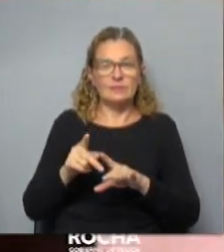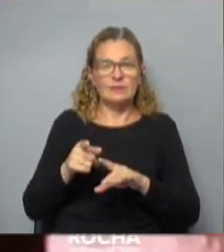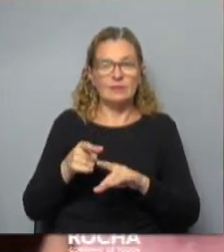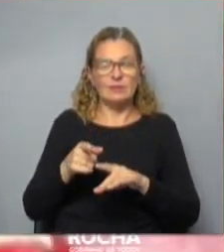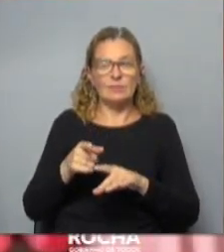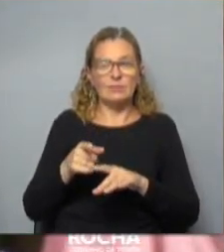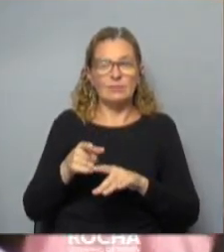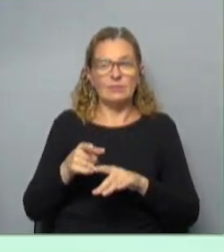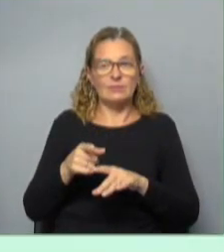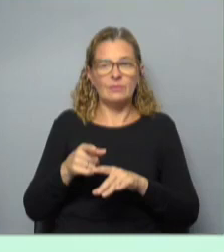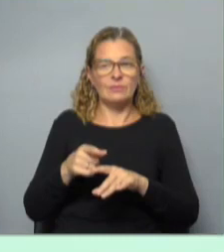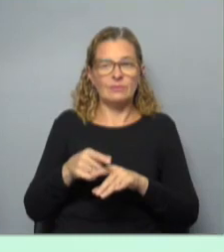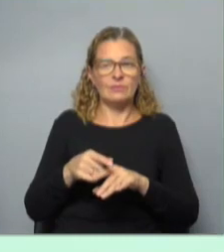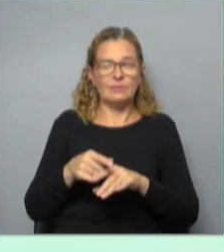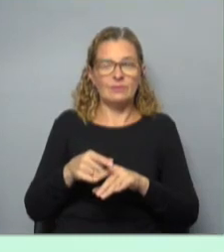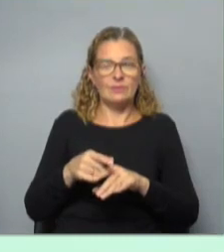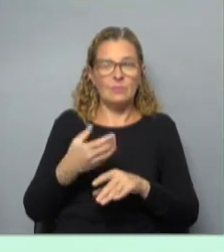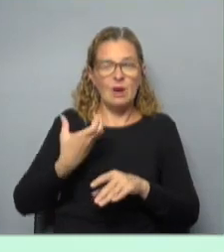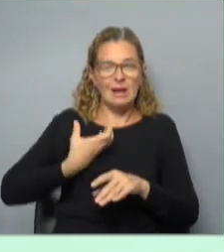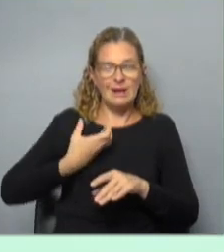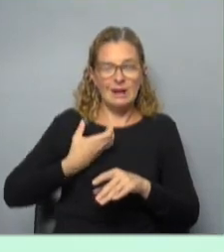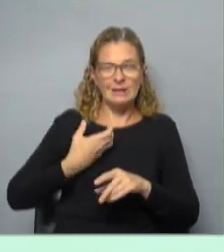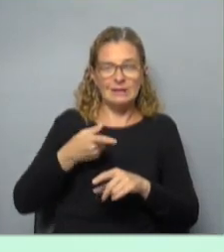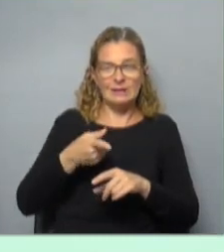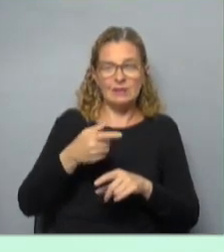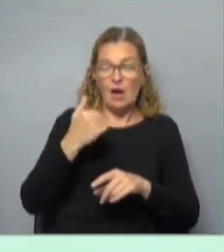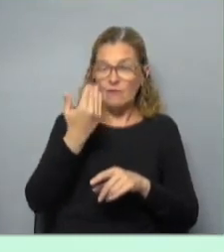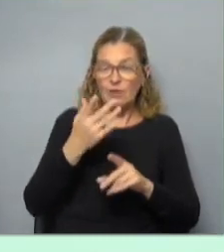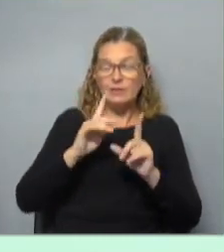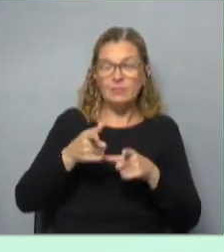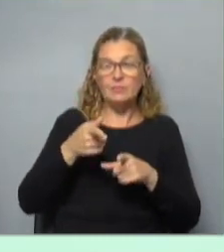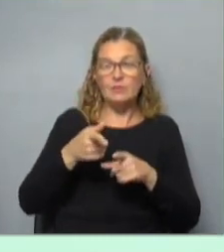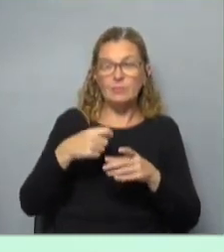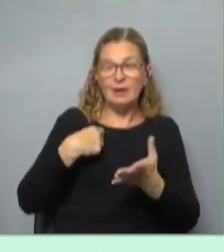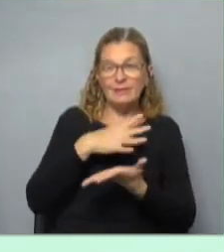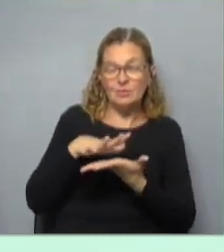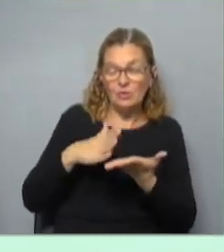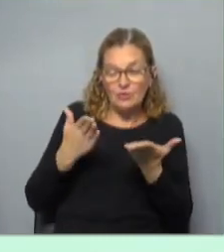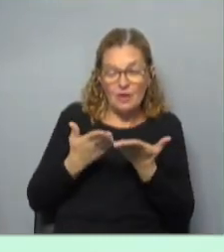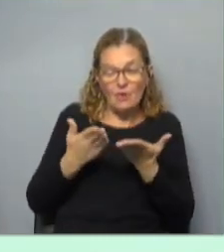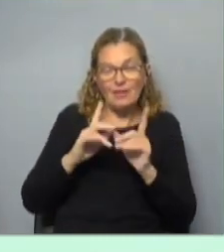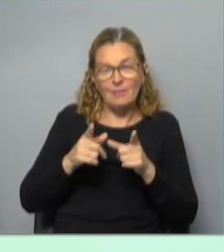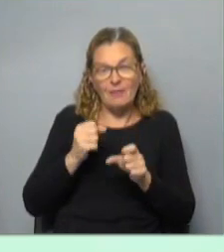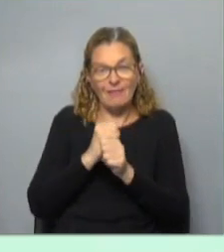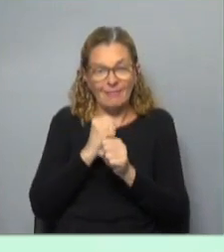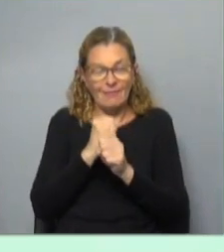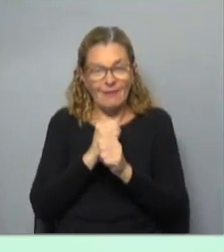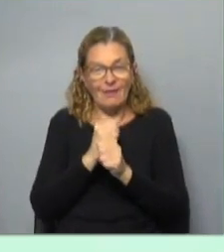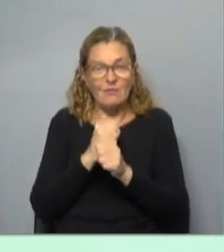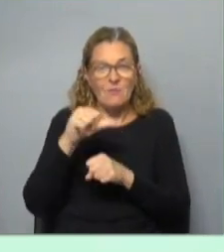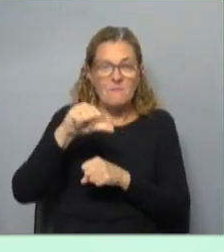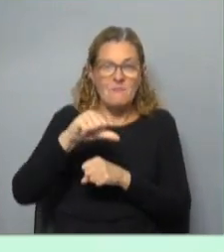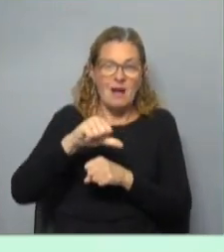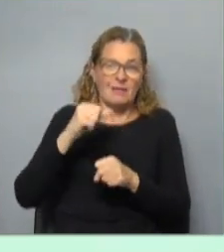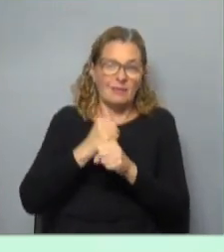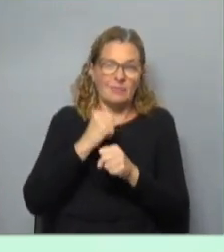respecto a la que los alcaldes realizan tareas del interior sino también por los tráfico acción actual de lo mal que estamos